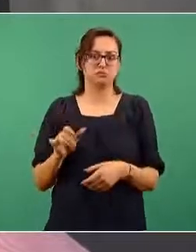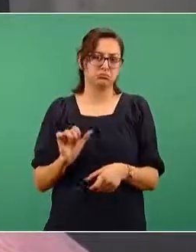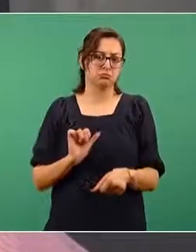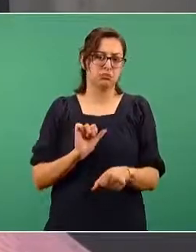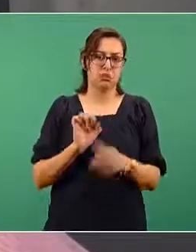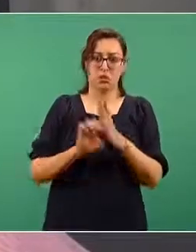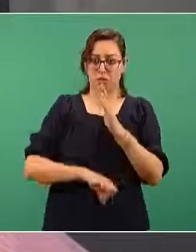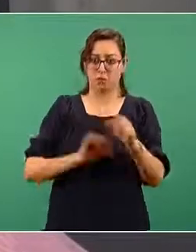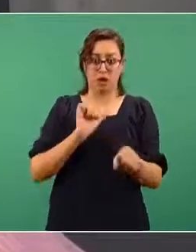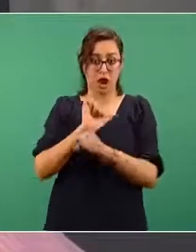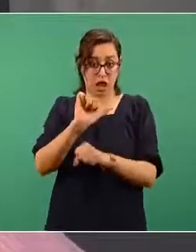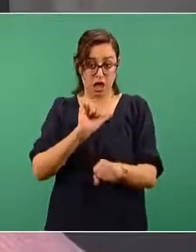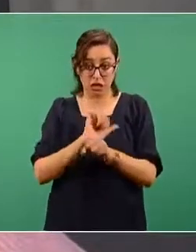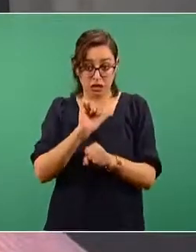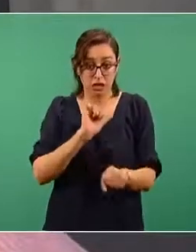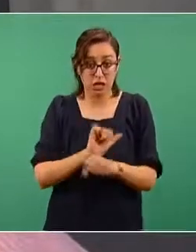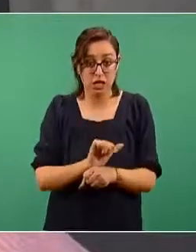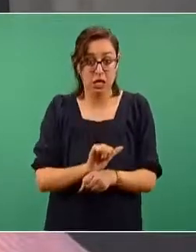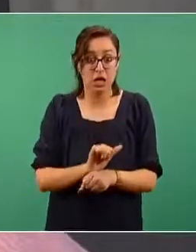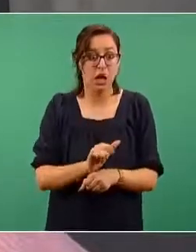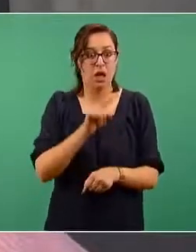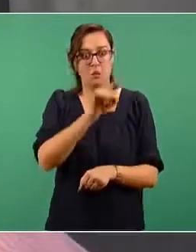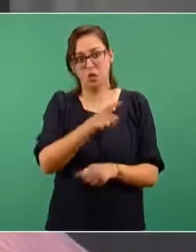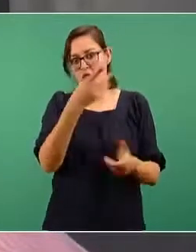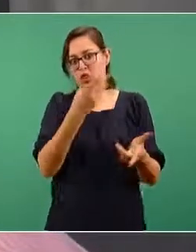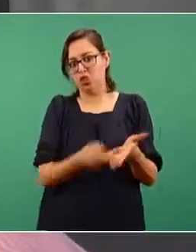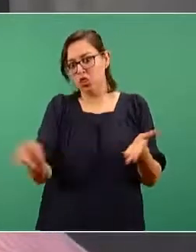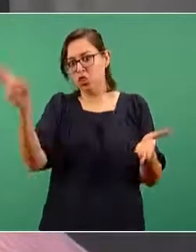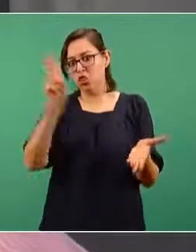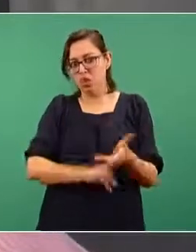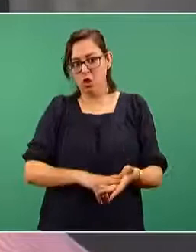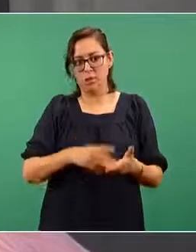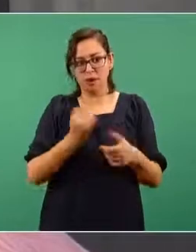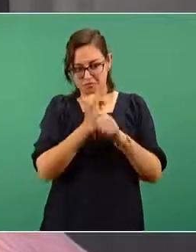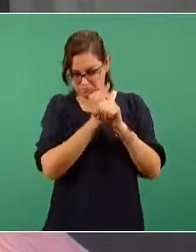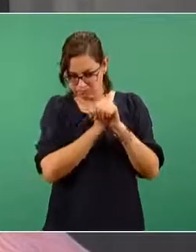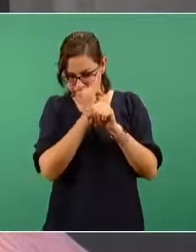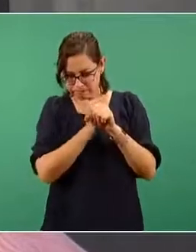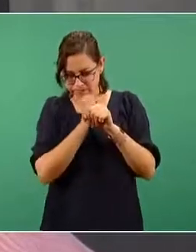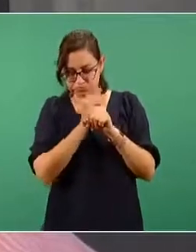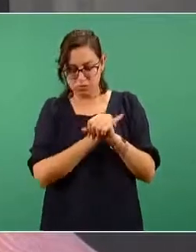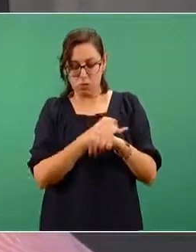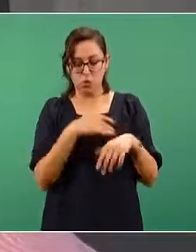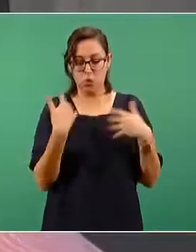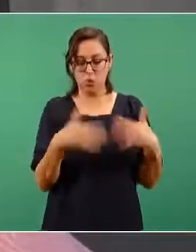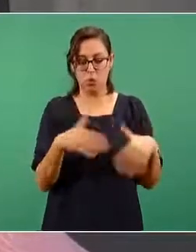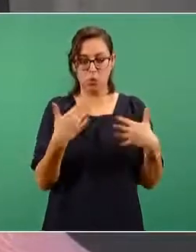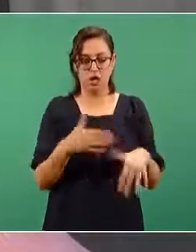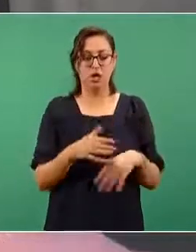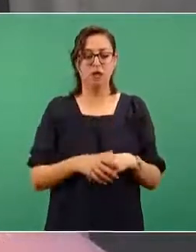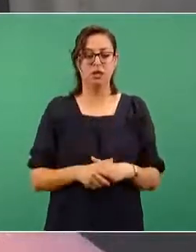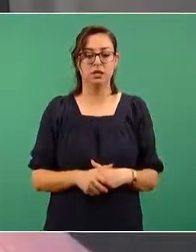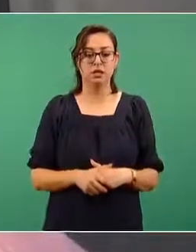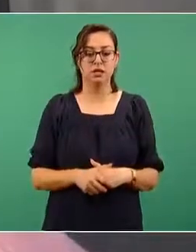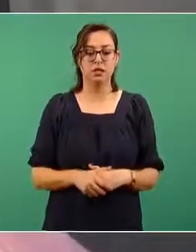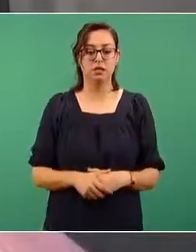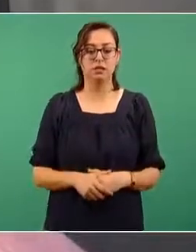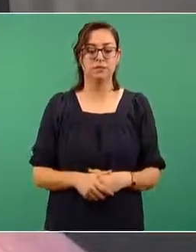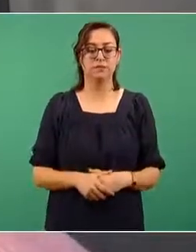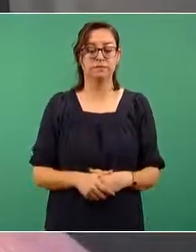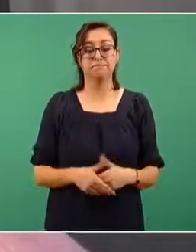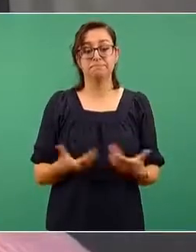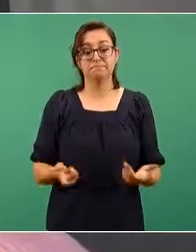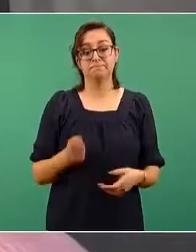ejemplo, tiene aproximadamente el doble de personas investigadoras de lo que tiene México. Esto desde